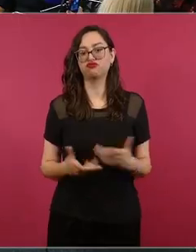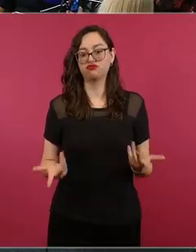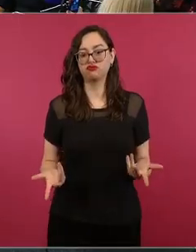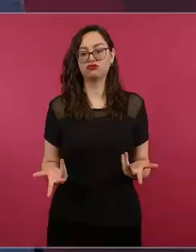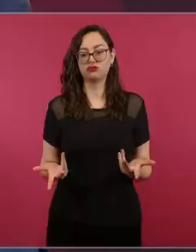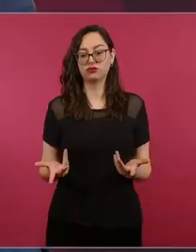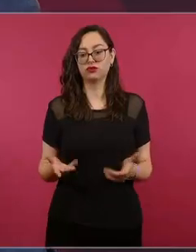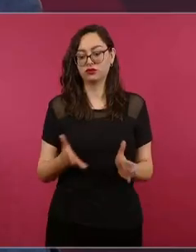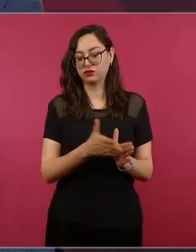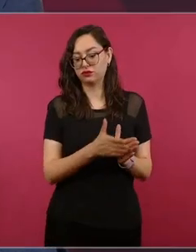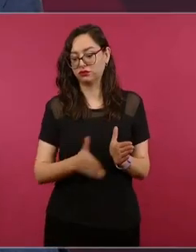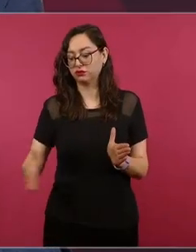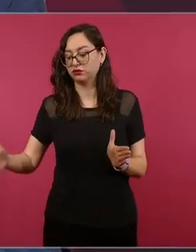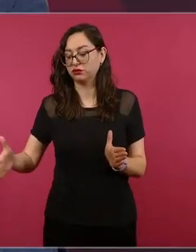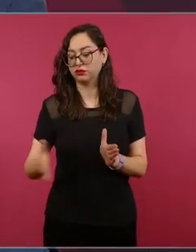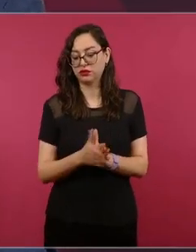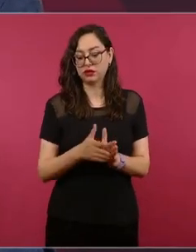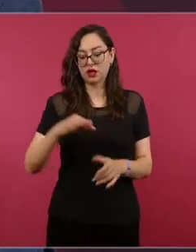lectura.